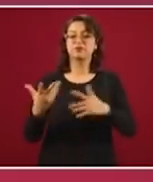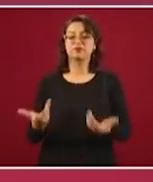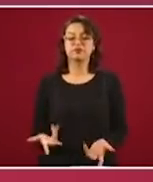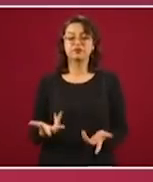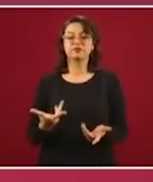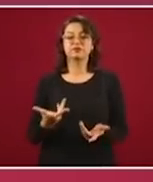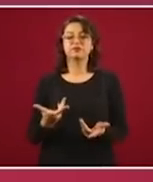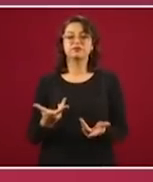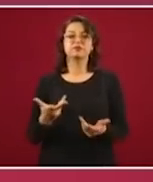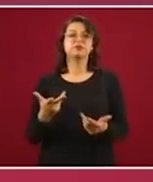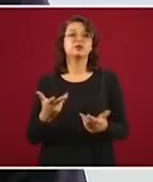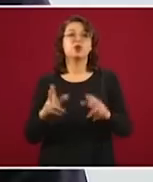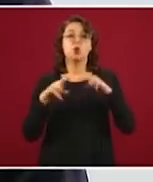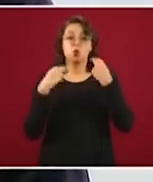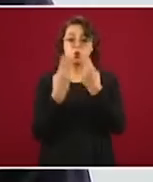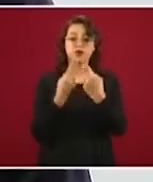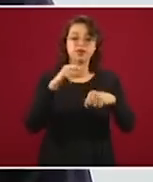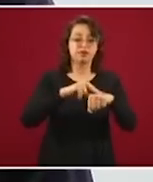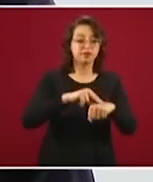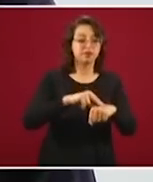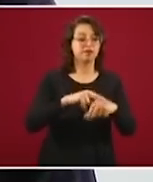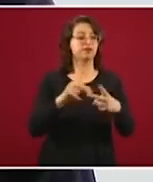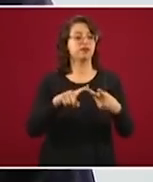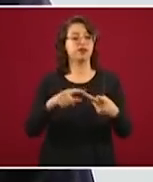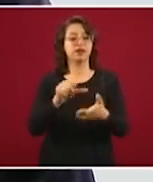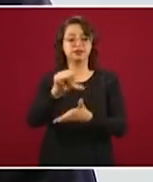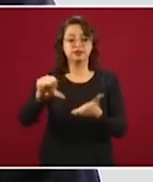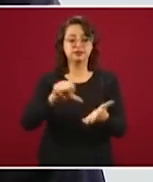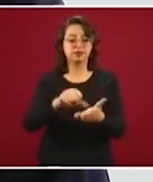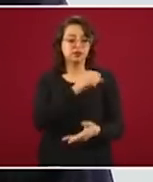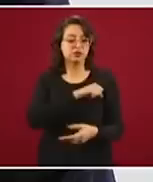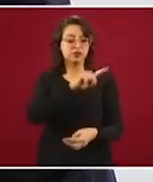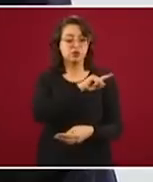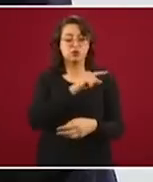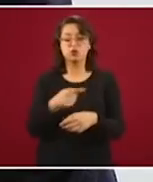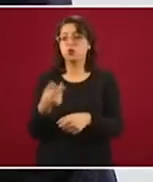médicas, centros de salud, hospitales tirados.